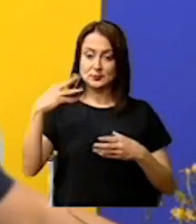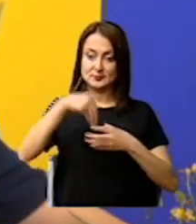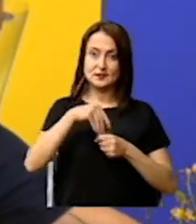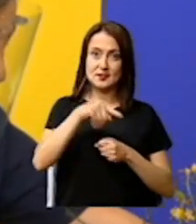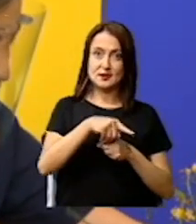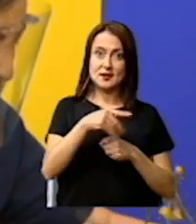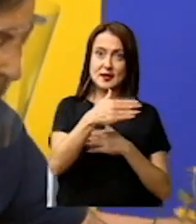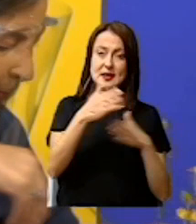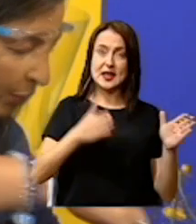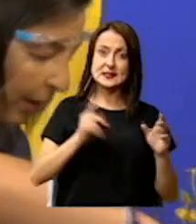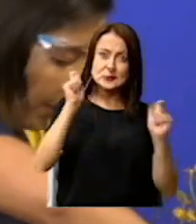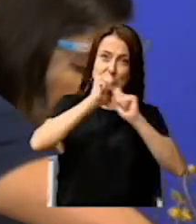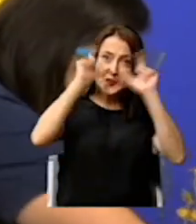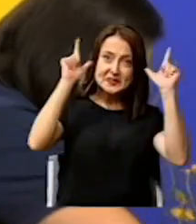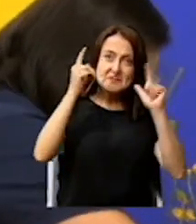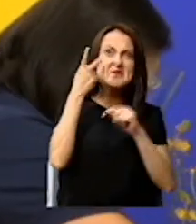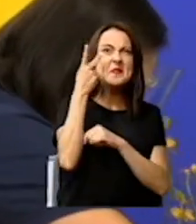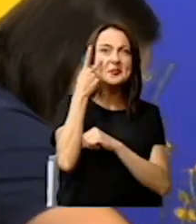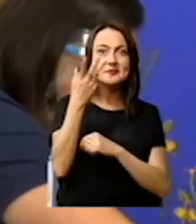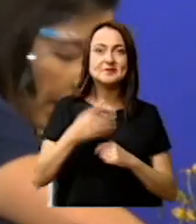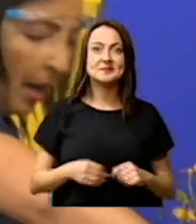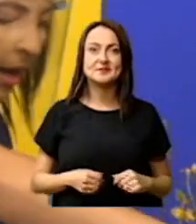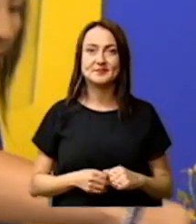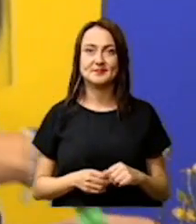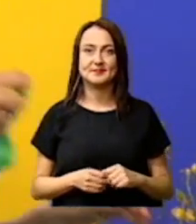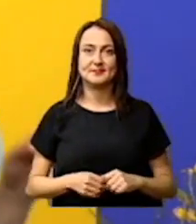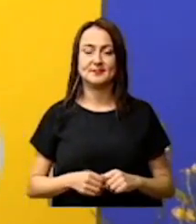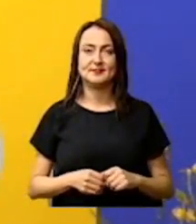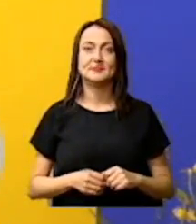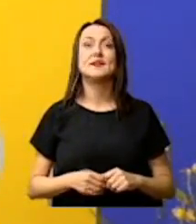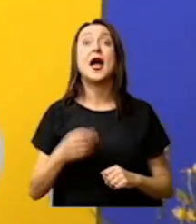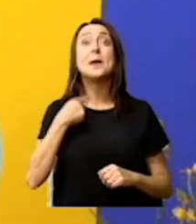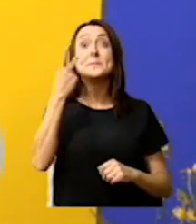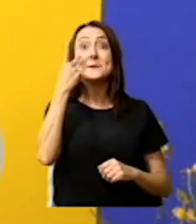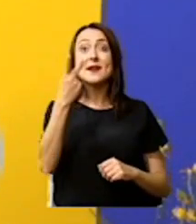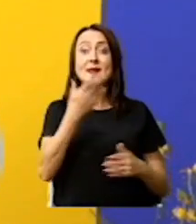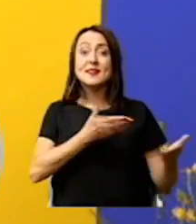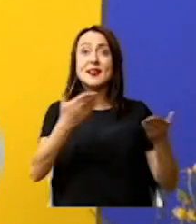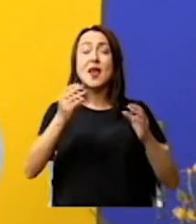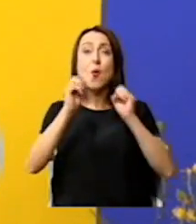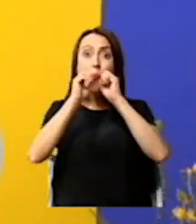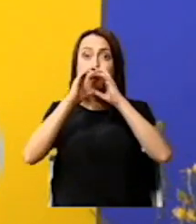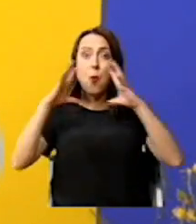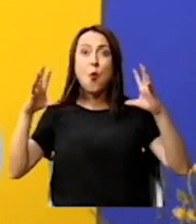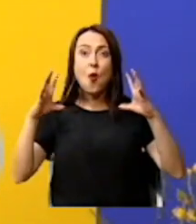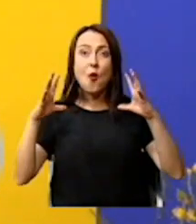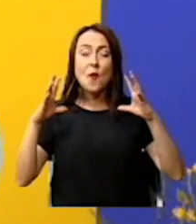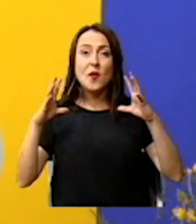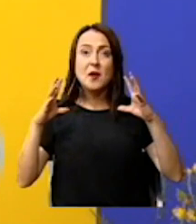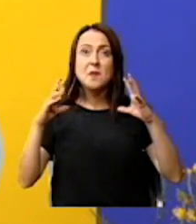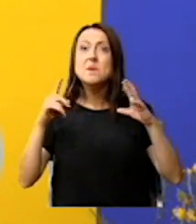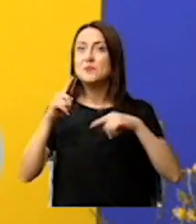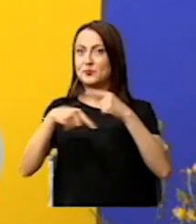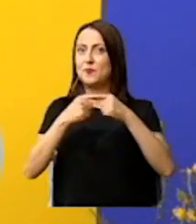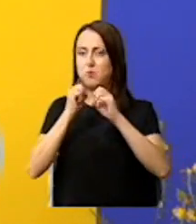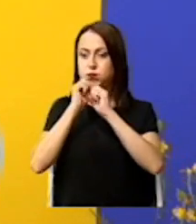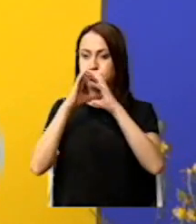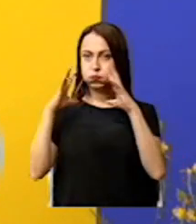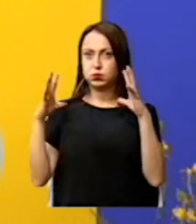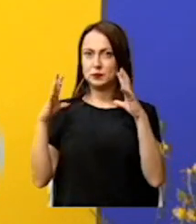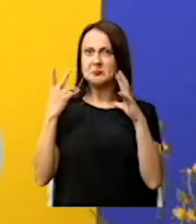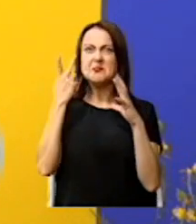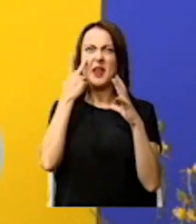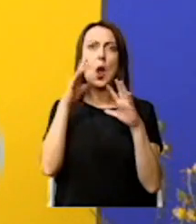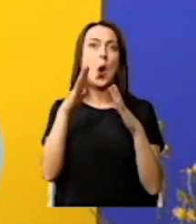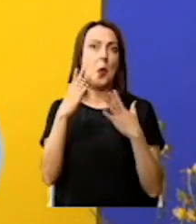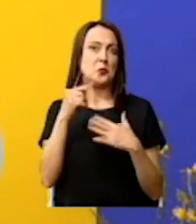de sorpresas? Vamos a ver. Ay, miren, me traje un globo. Voy a inflarlo, a ver cómo